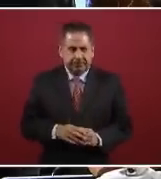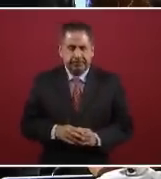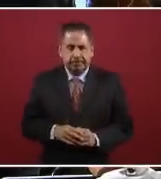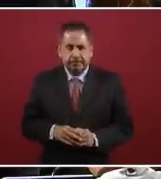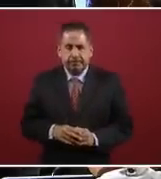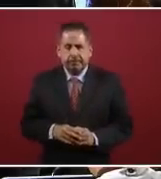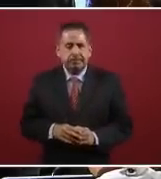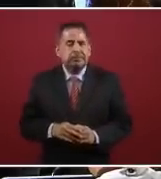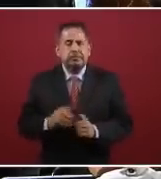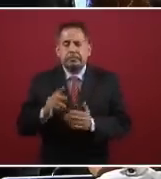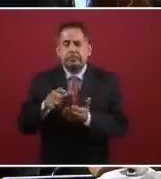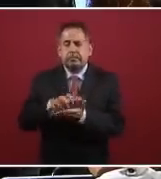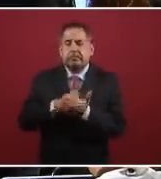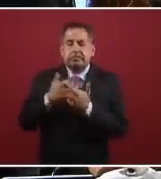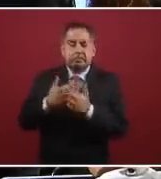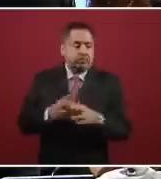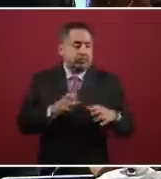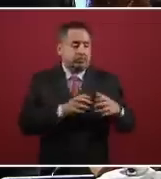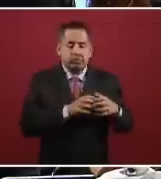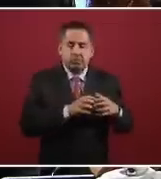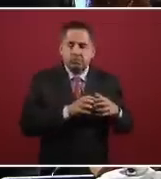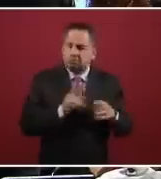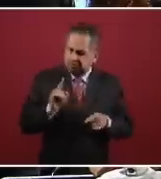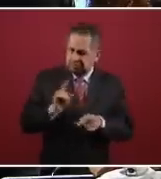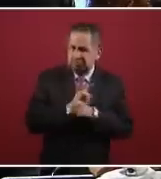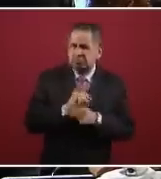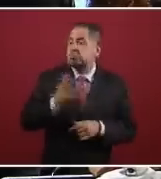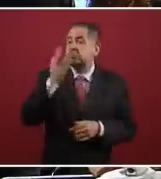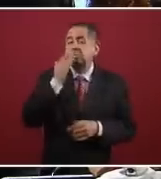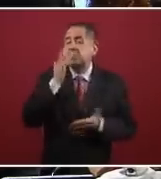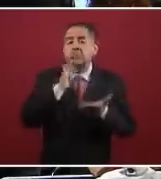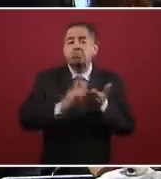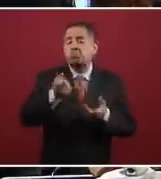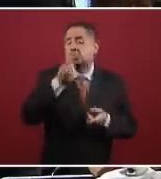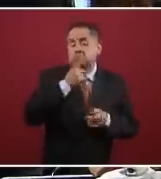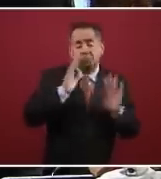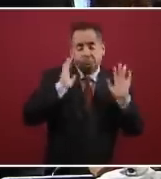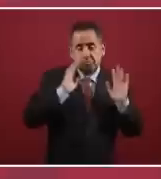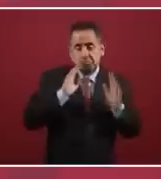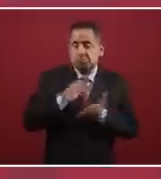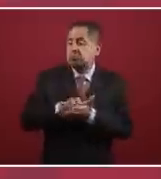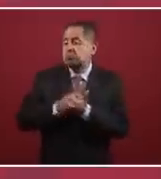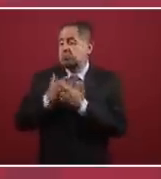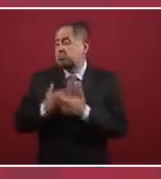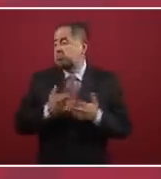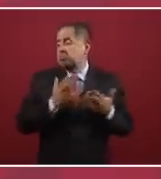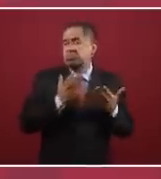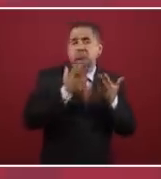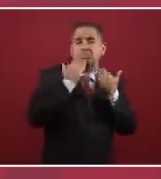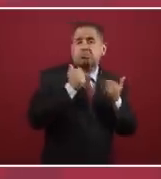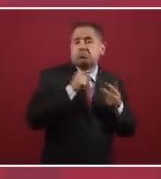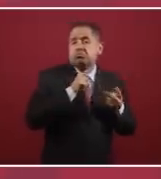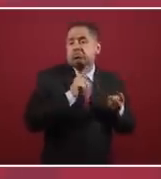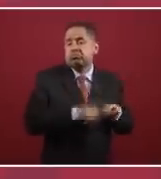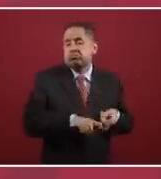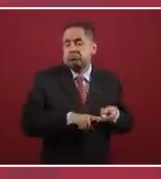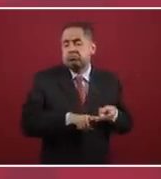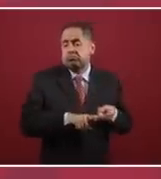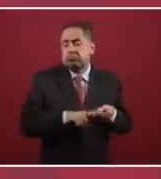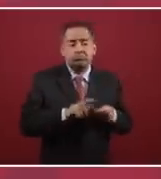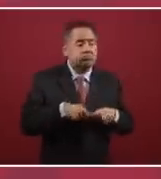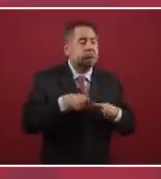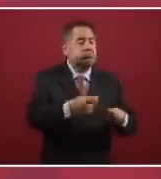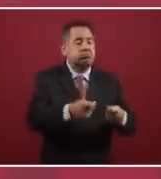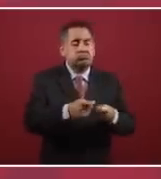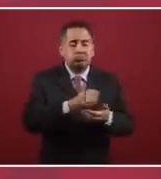hay austeridad y por eso no hay medicinas. Hay austeridad y por eso no se